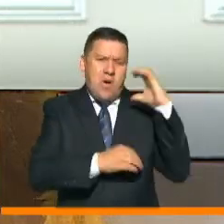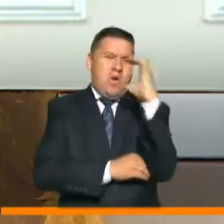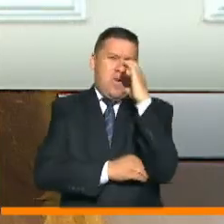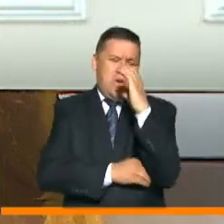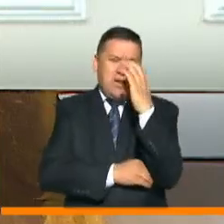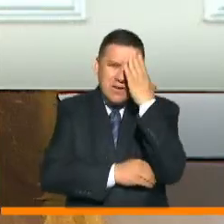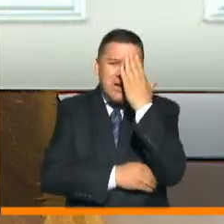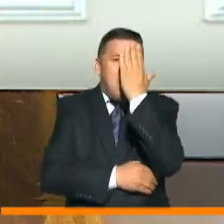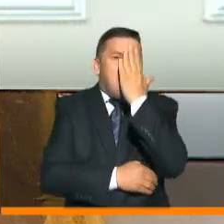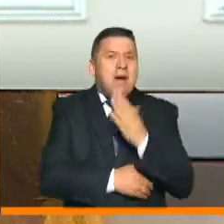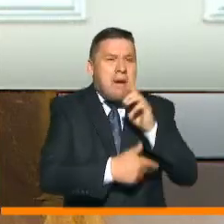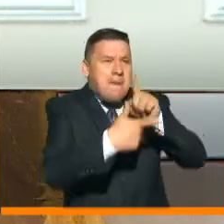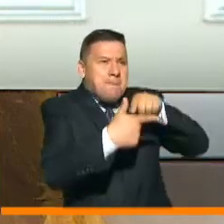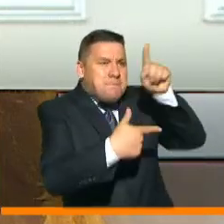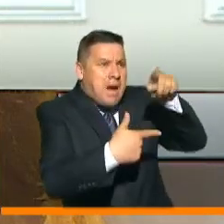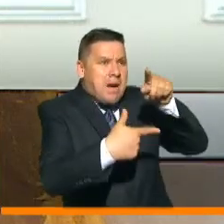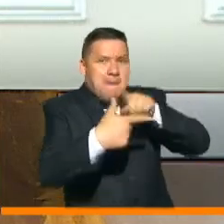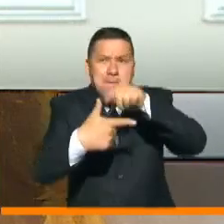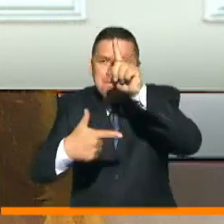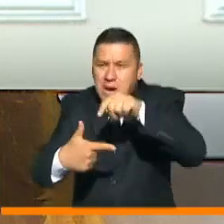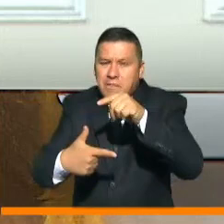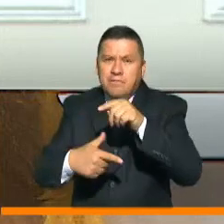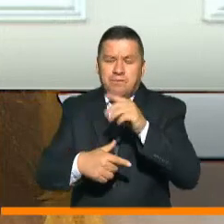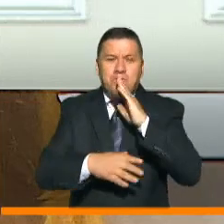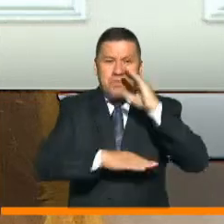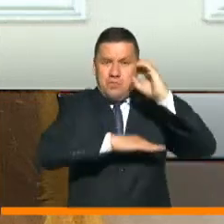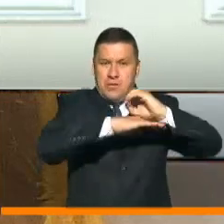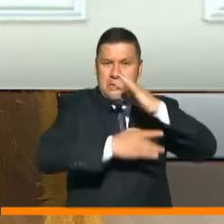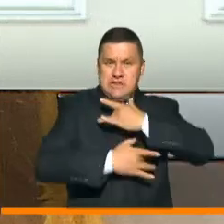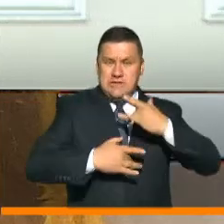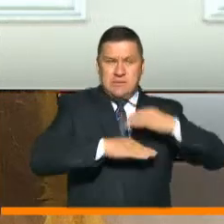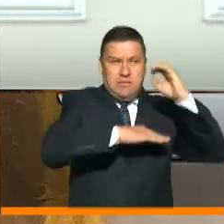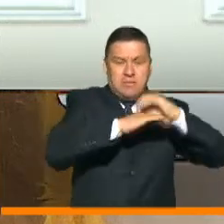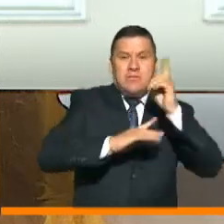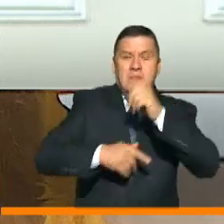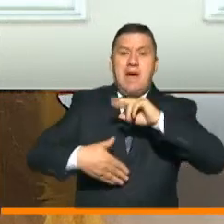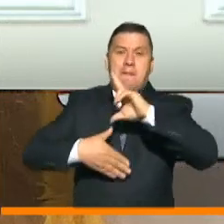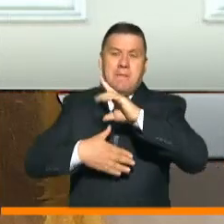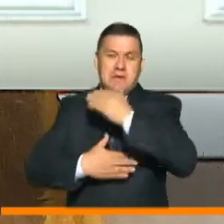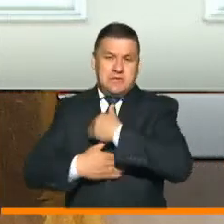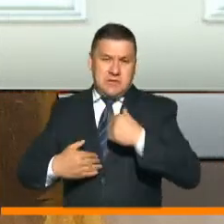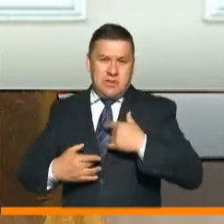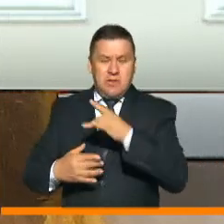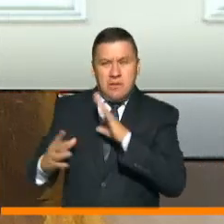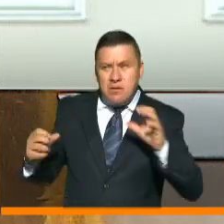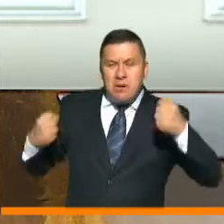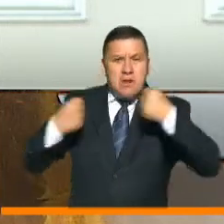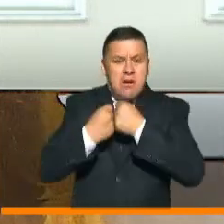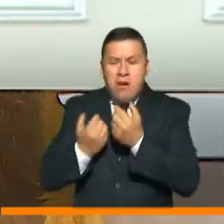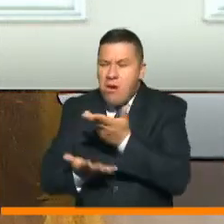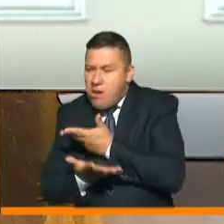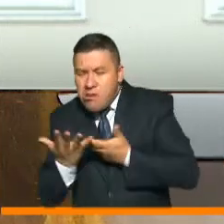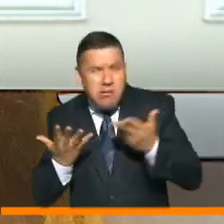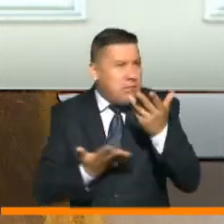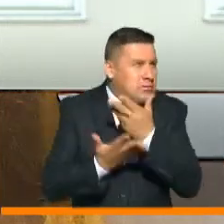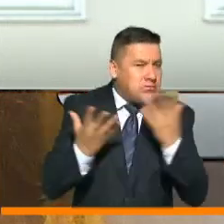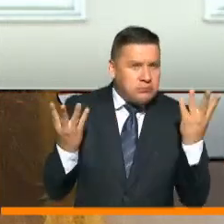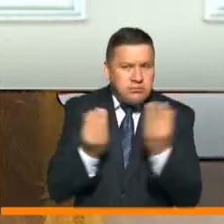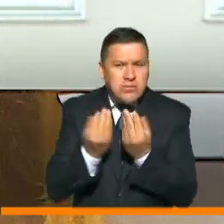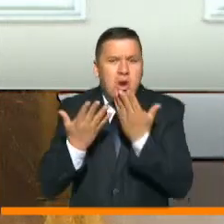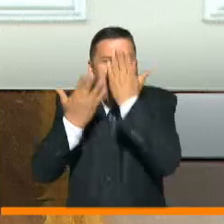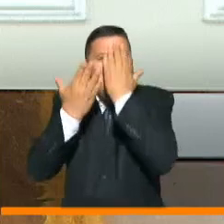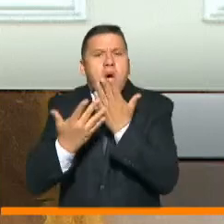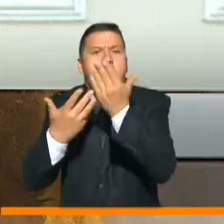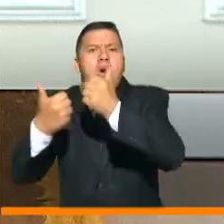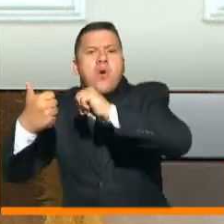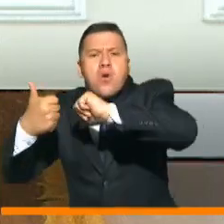la luz de los indicadores que hemos construido con la Organización Mundial de la Salud y la Organización Panamericana de la Salud para ver nuestro